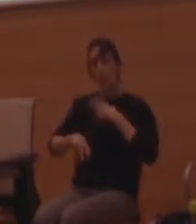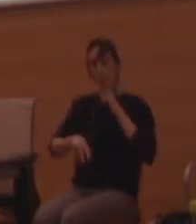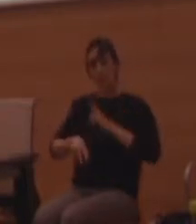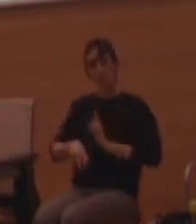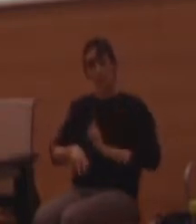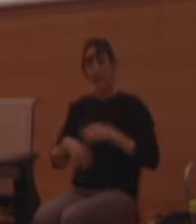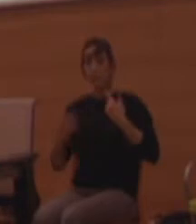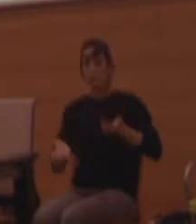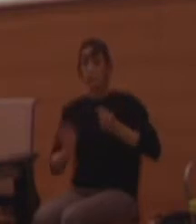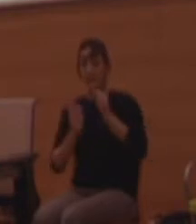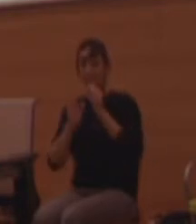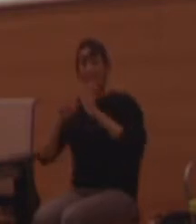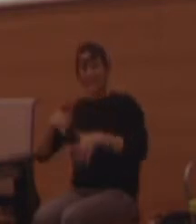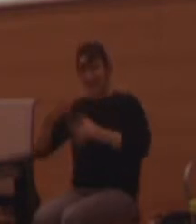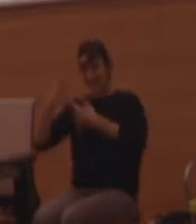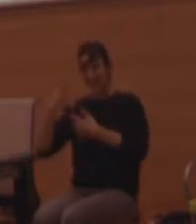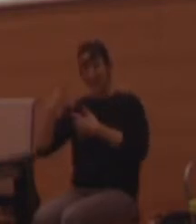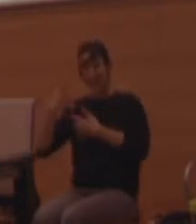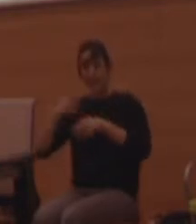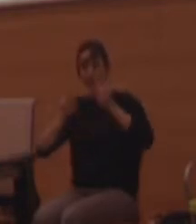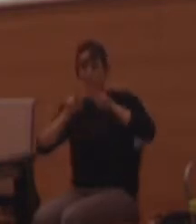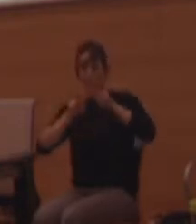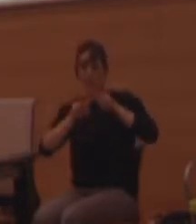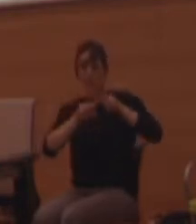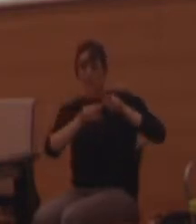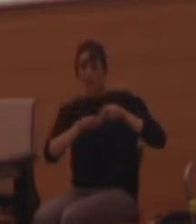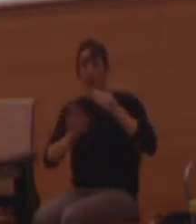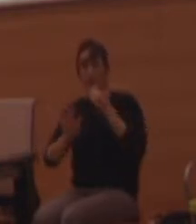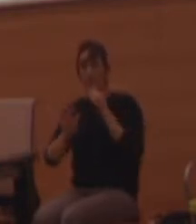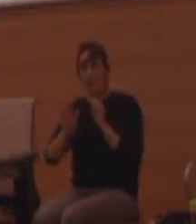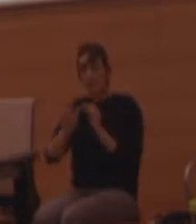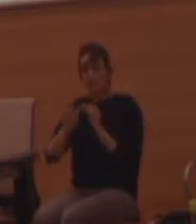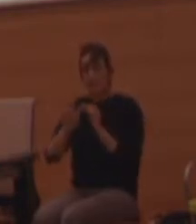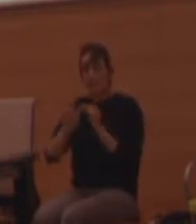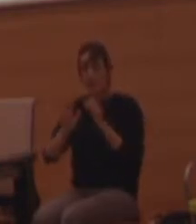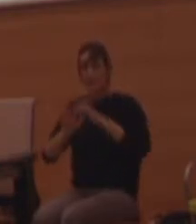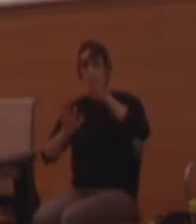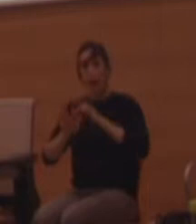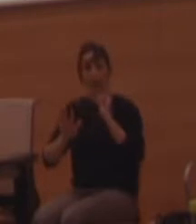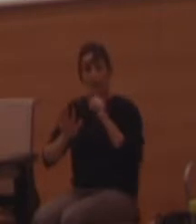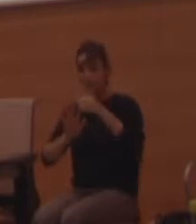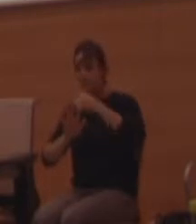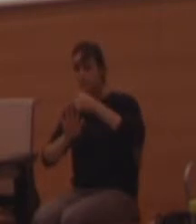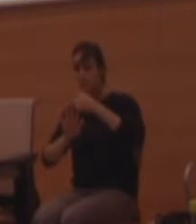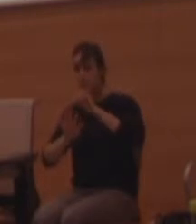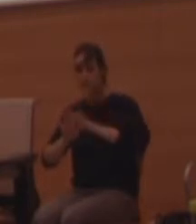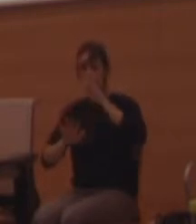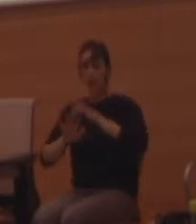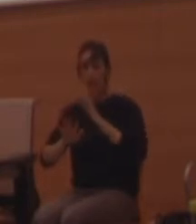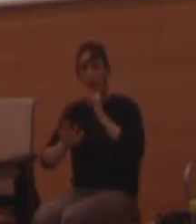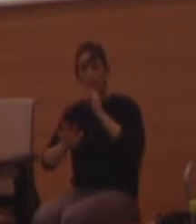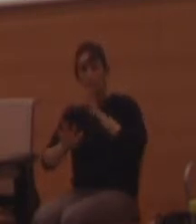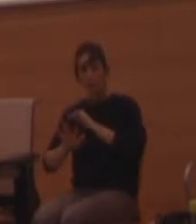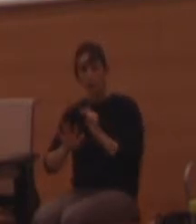puntos y al final vemos si en esos puntos la insensibilidad, hay más de 4 puntos, lo que nos dicen